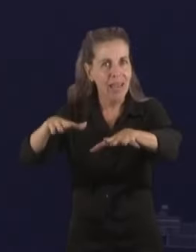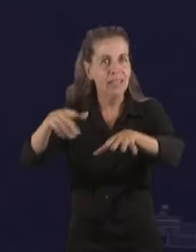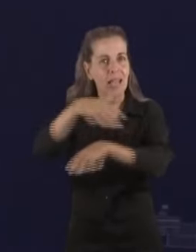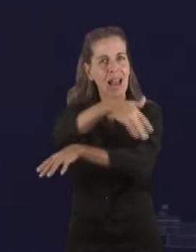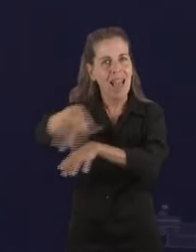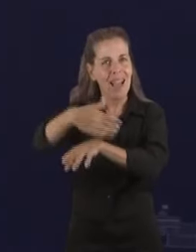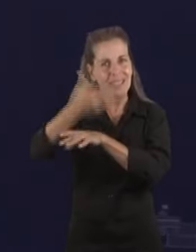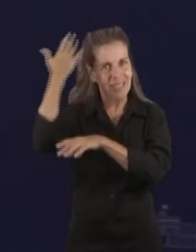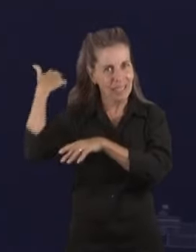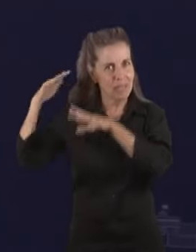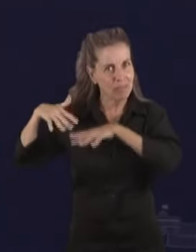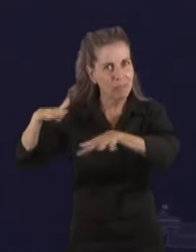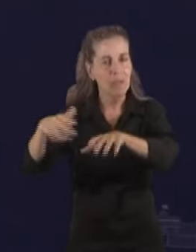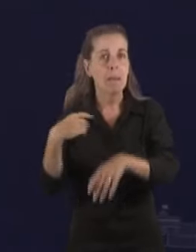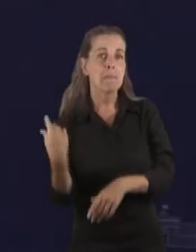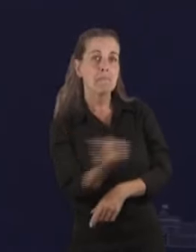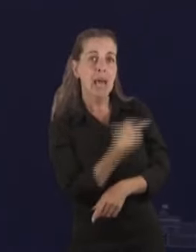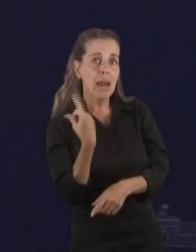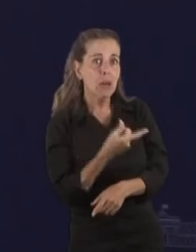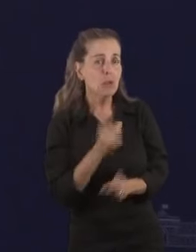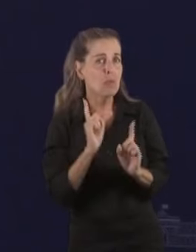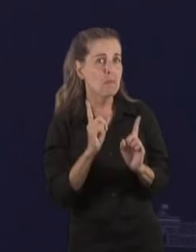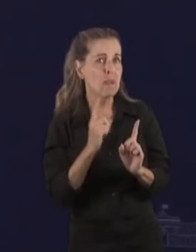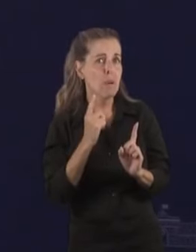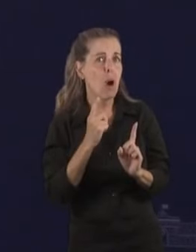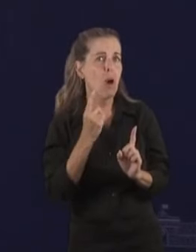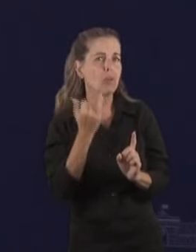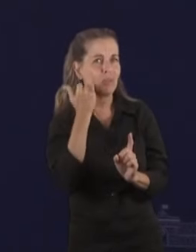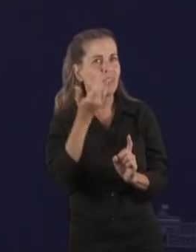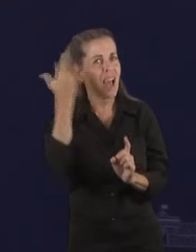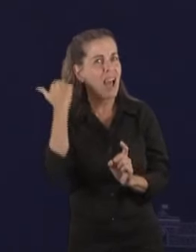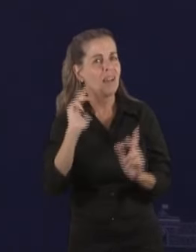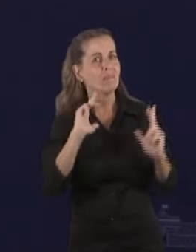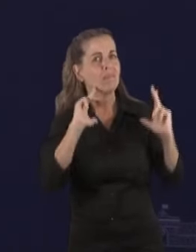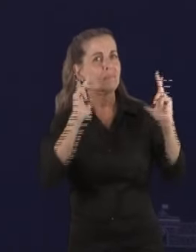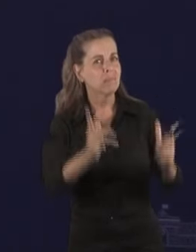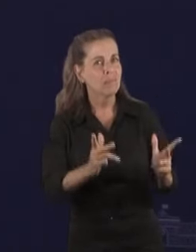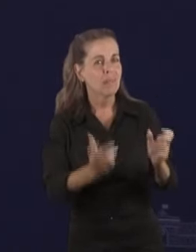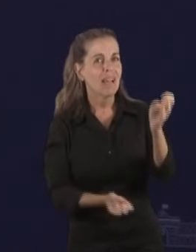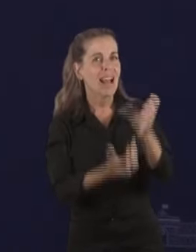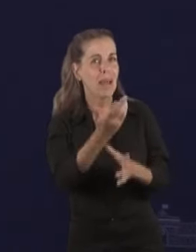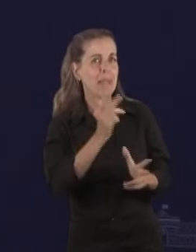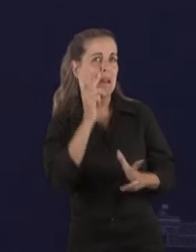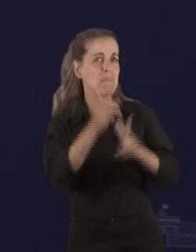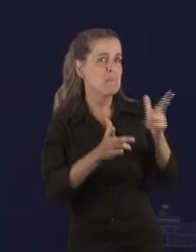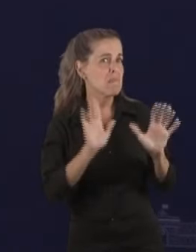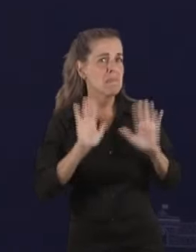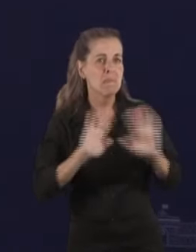Para nosotros, efectivamente, transcurrió tal como yo lo había previsto en la conferencia de ayer, un